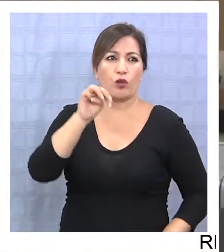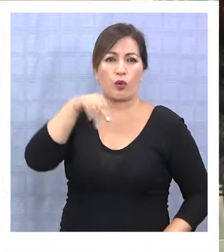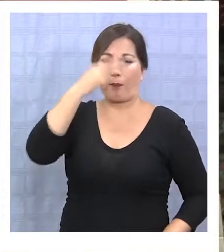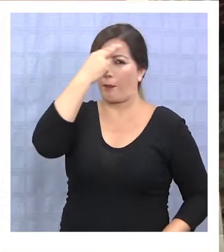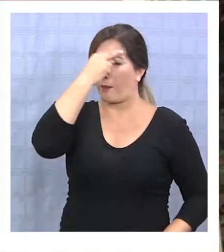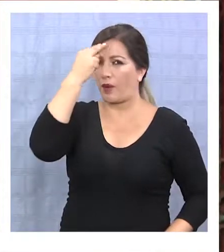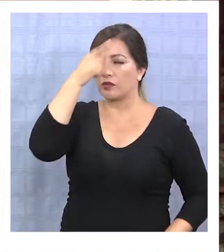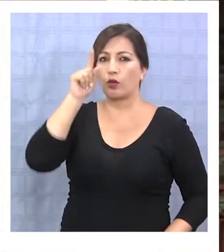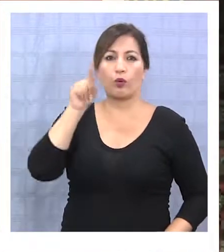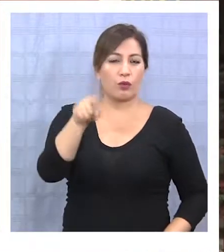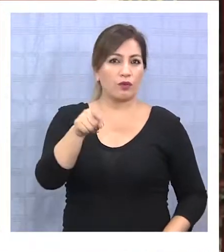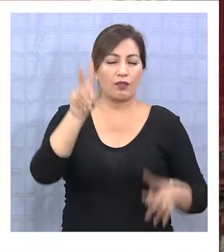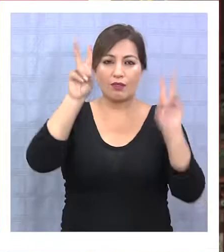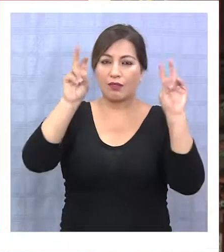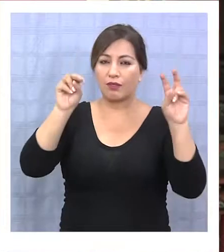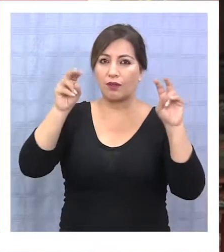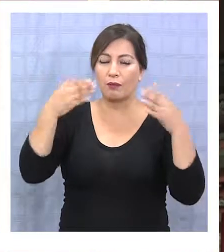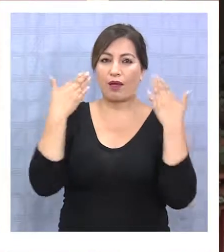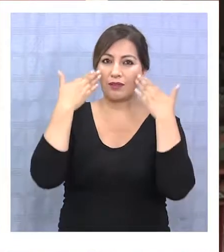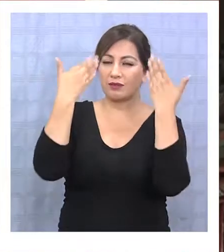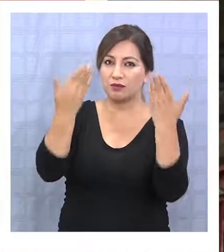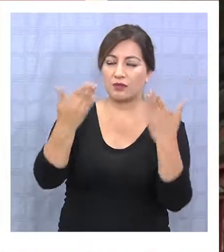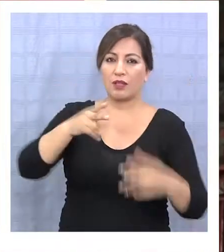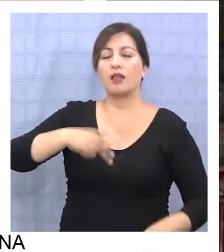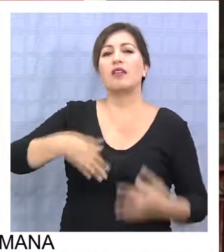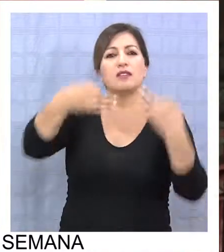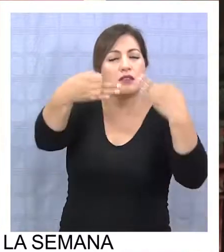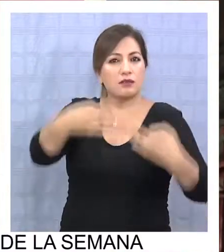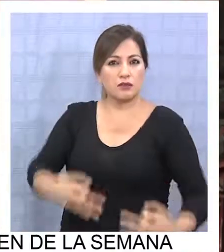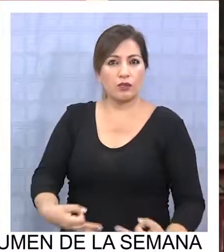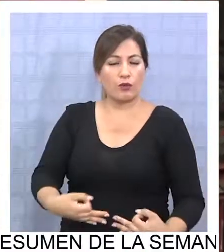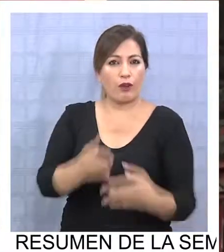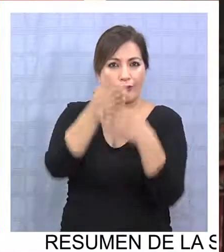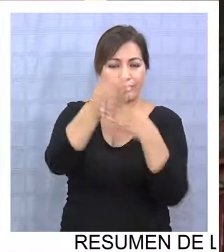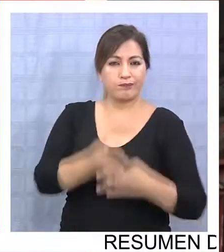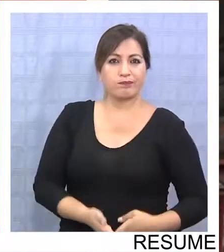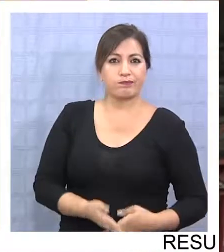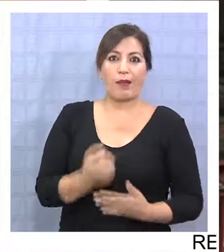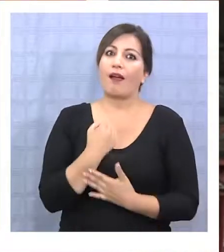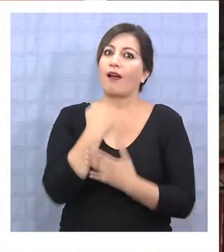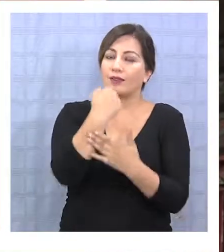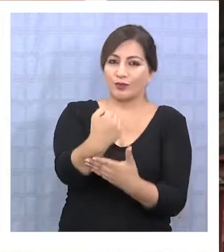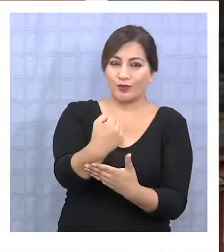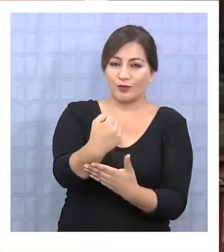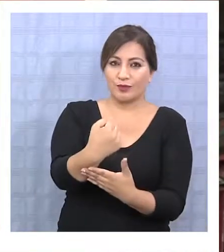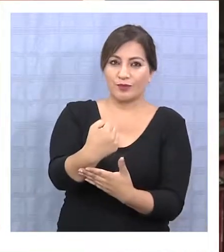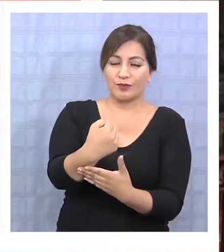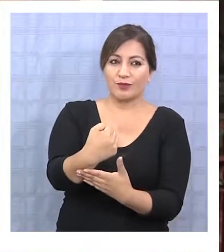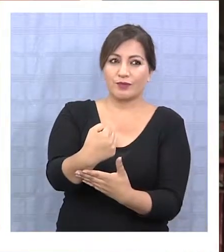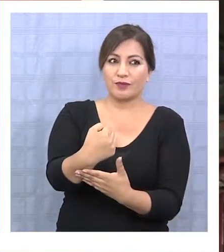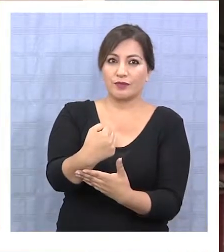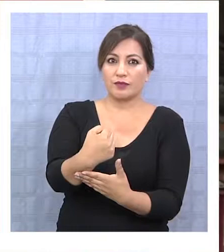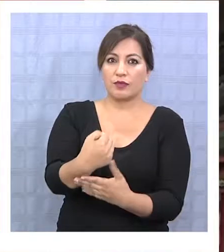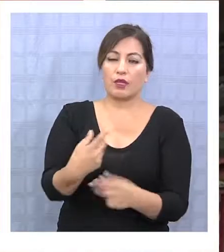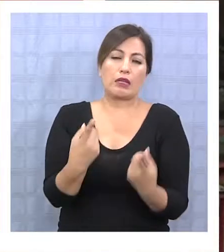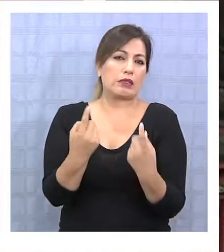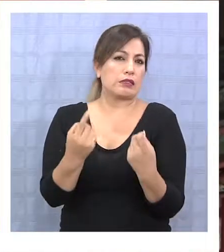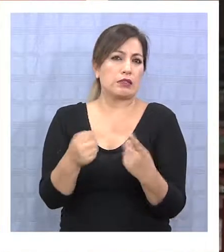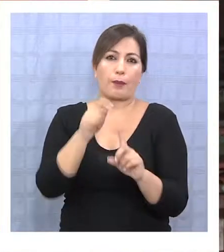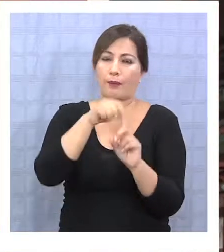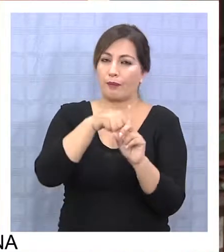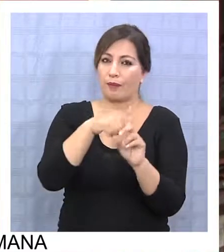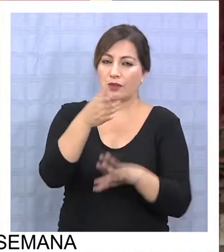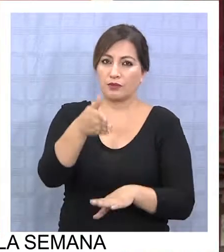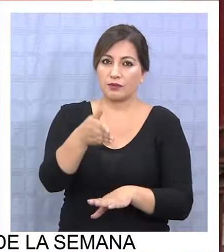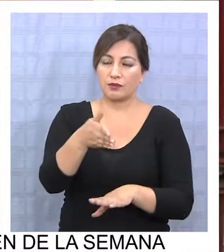Uno de los focos principales es poder entregar la seguridad y estabilidad y la ayuda que está necesario